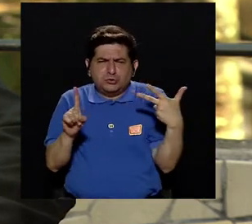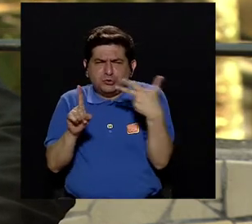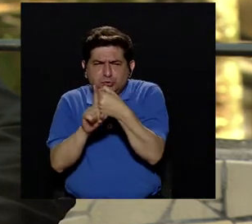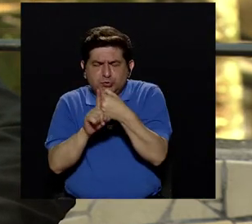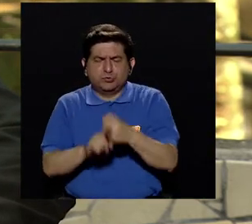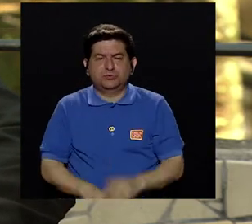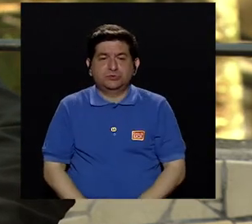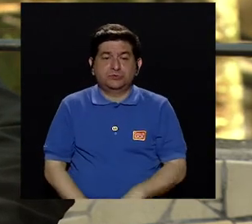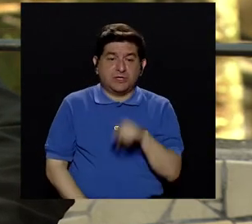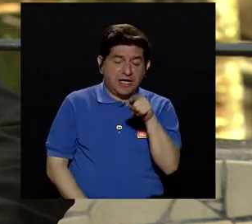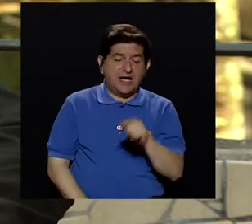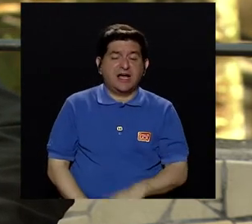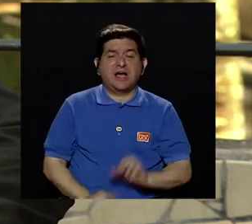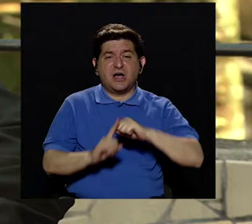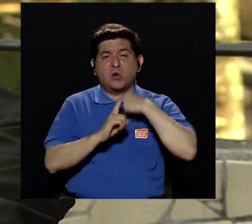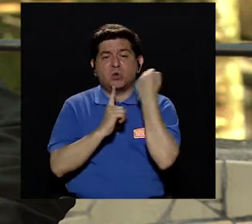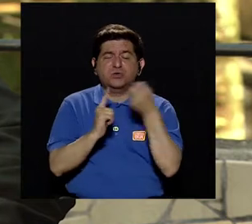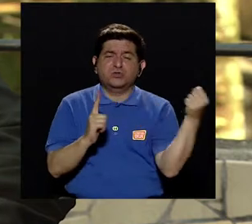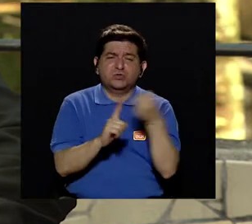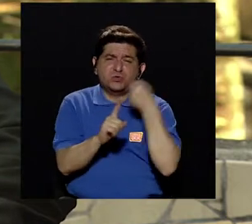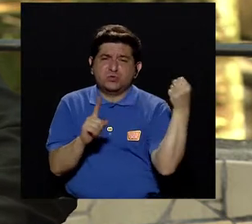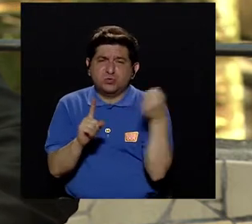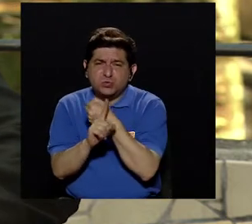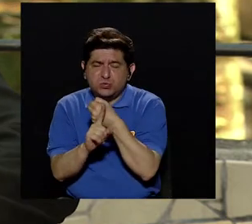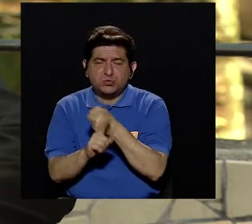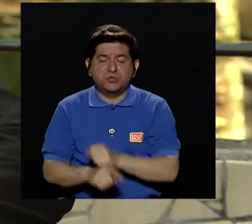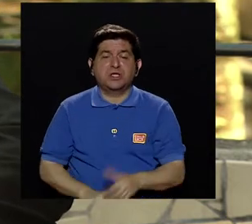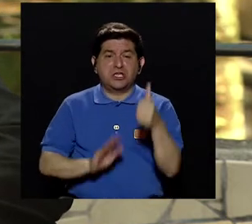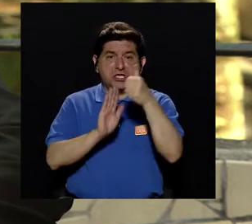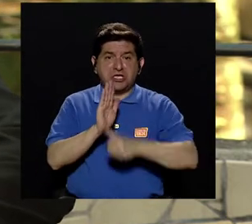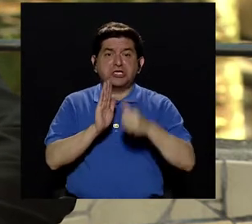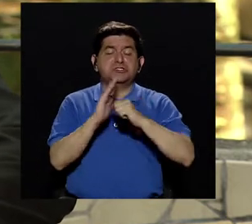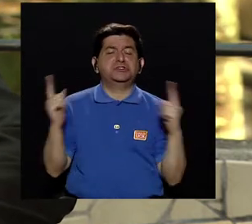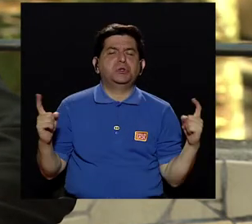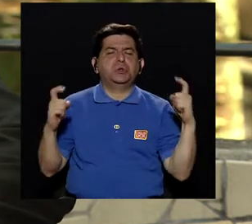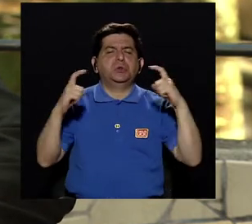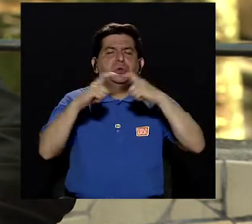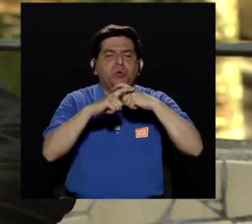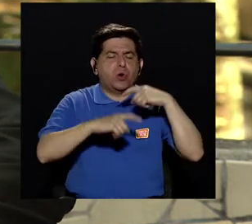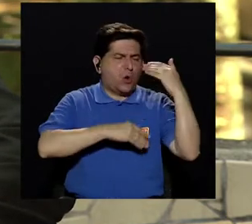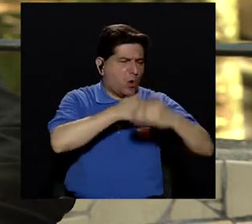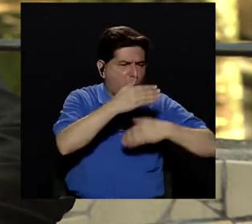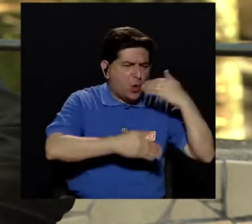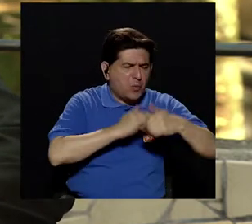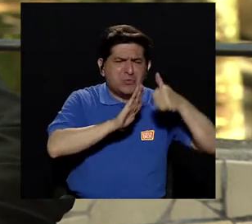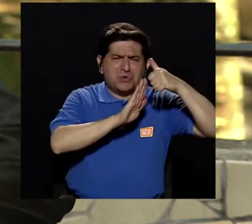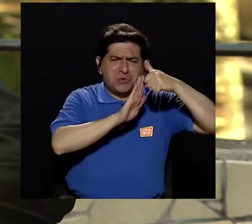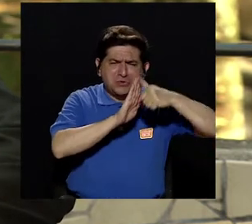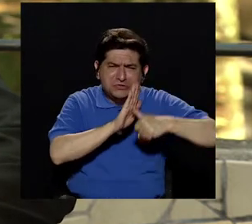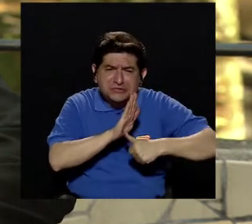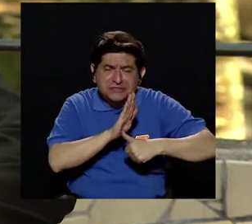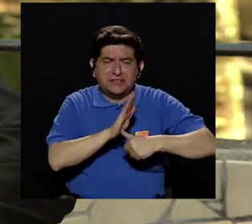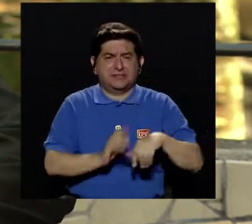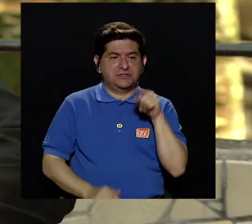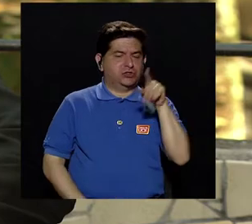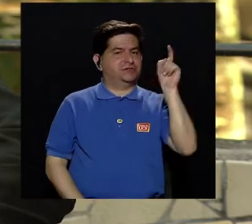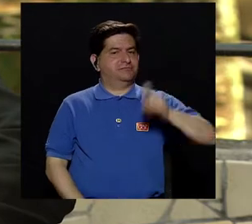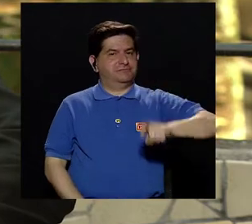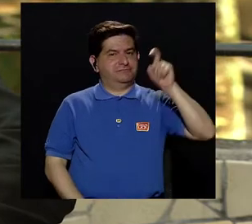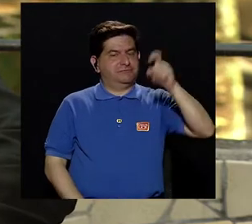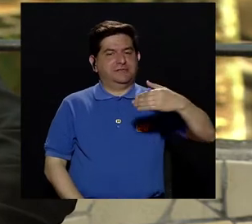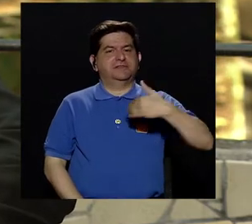tránsito, accidentes en donde media la violencia, así como cirugías de alta complejidad y procedimientos quirúrgicos en donde